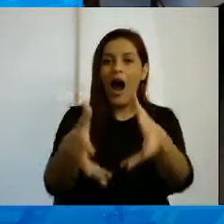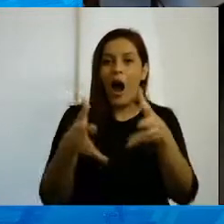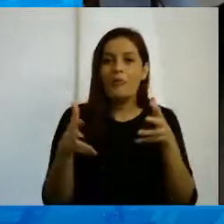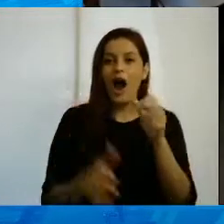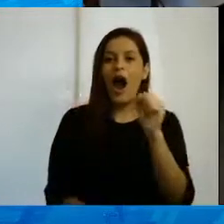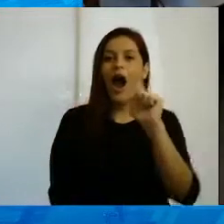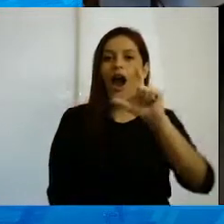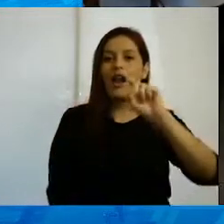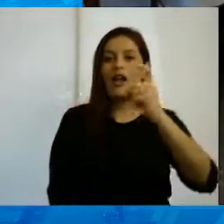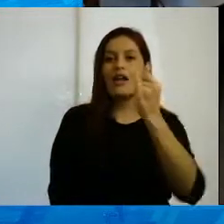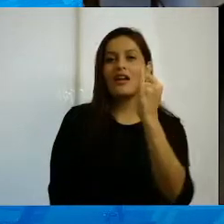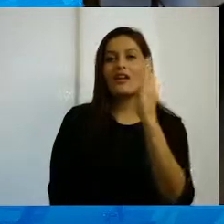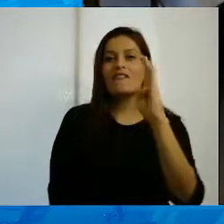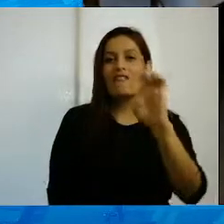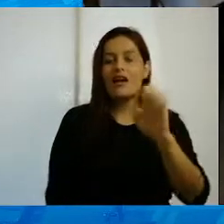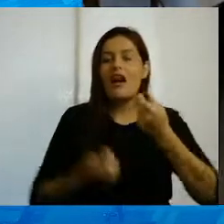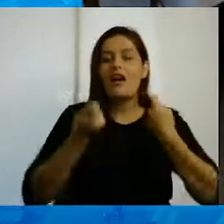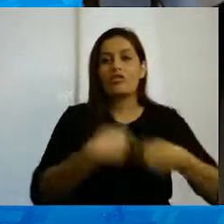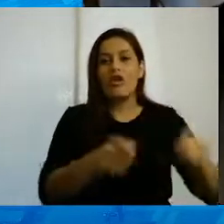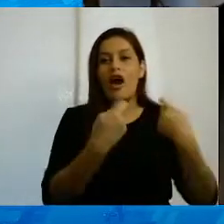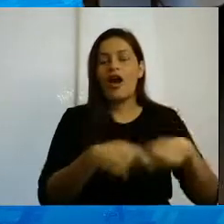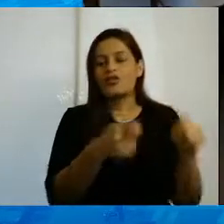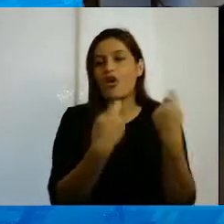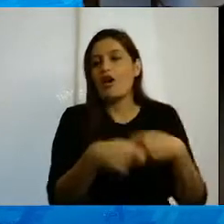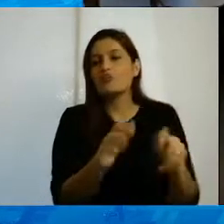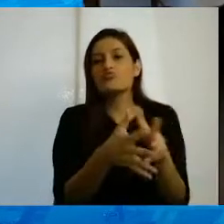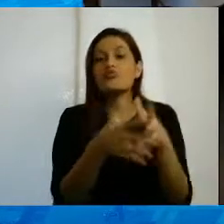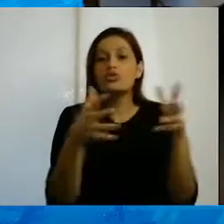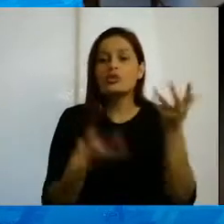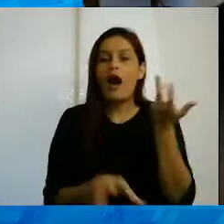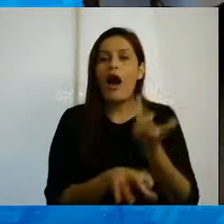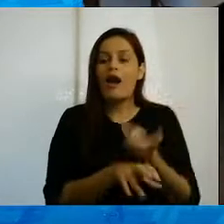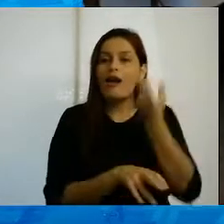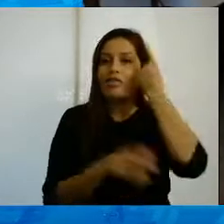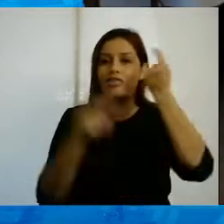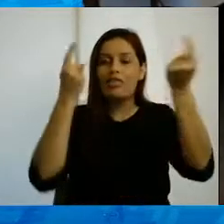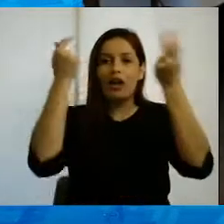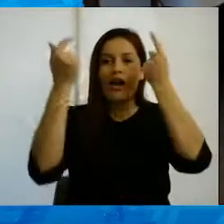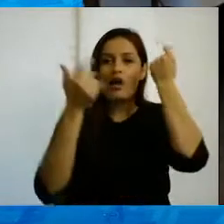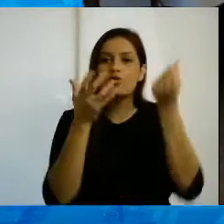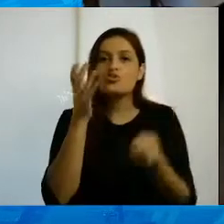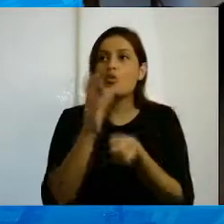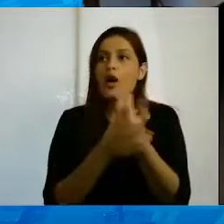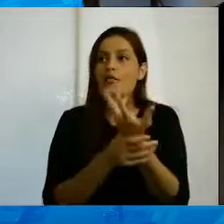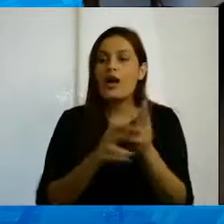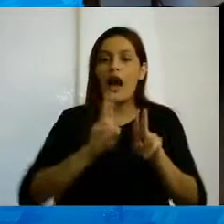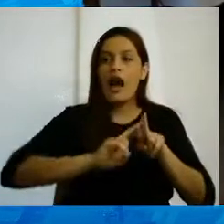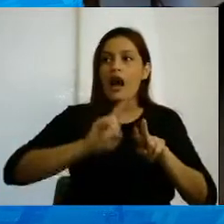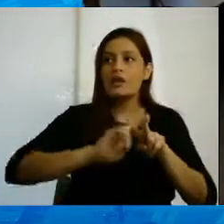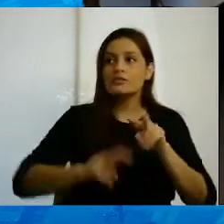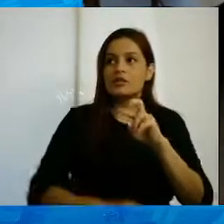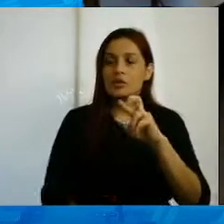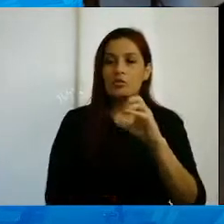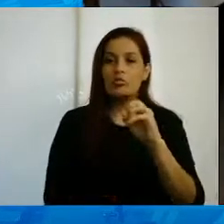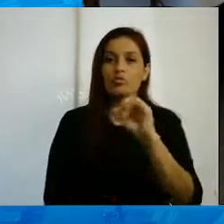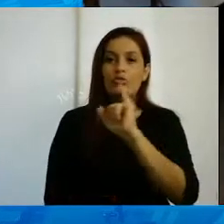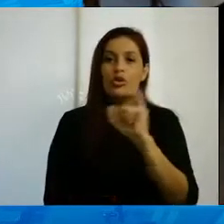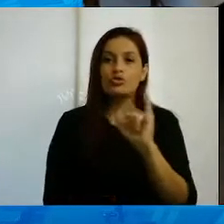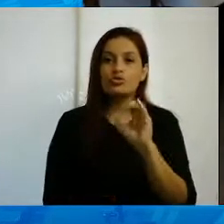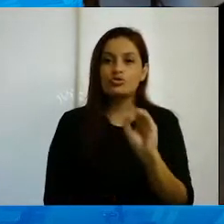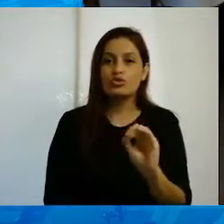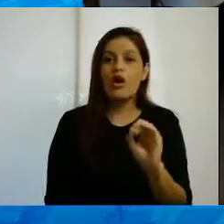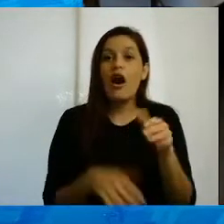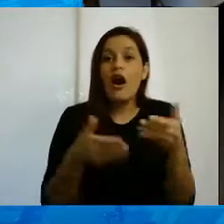delegación, y hay ideas innovadoras, por ejemplo, en el tema de hacer pozos en el tema de la, ya que estamos en